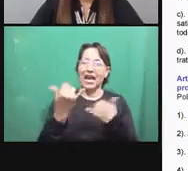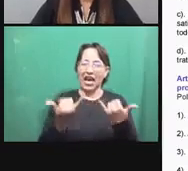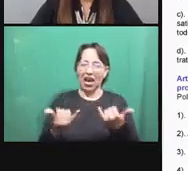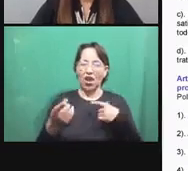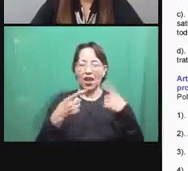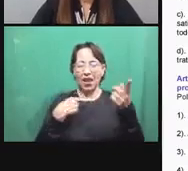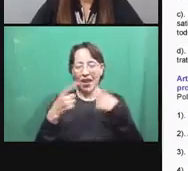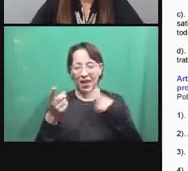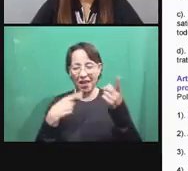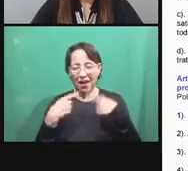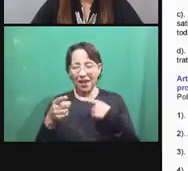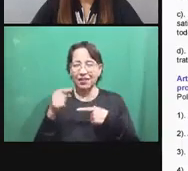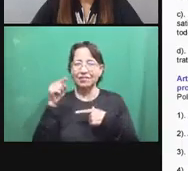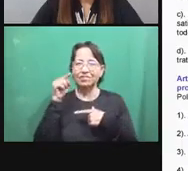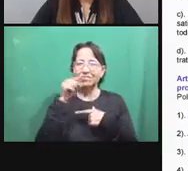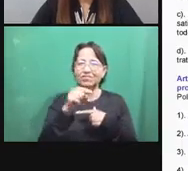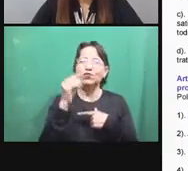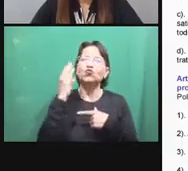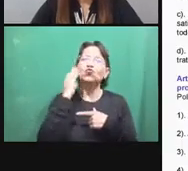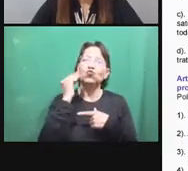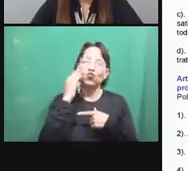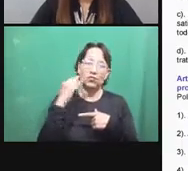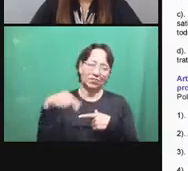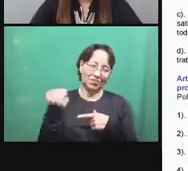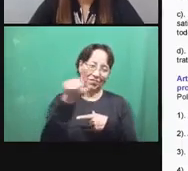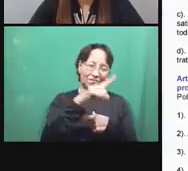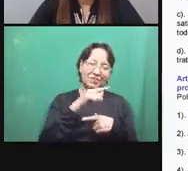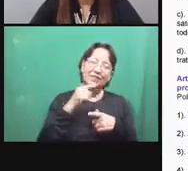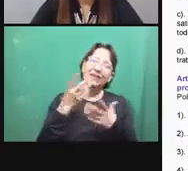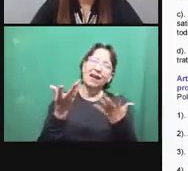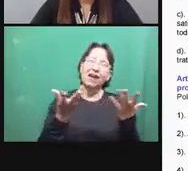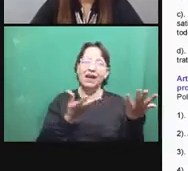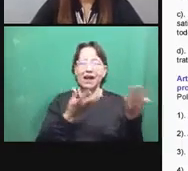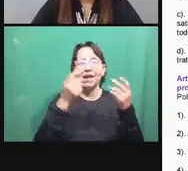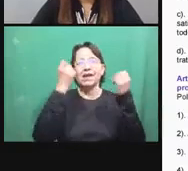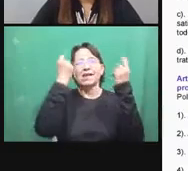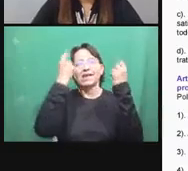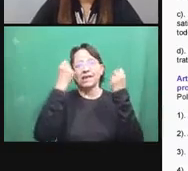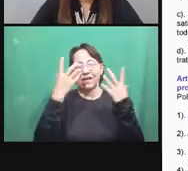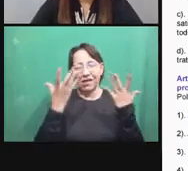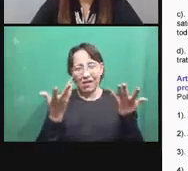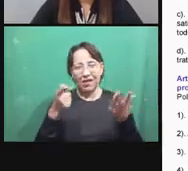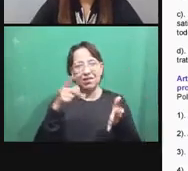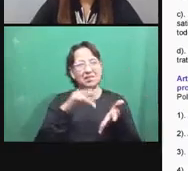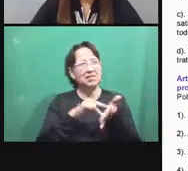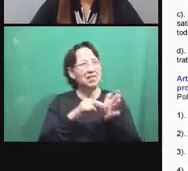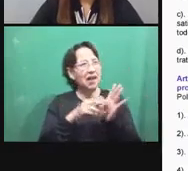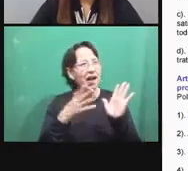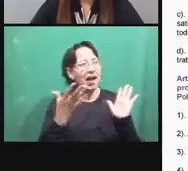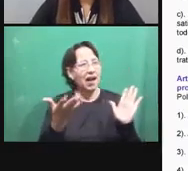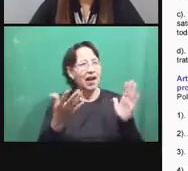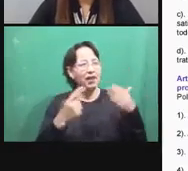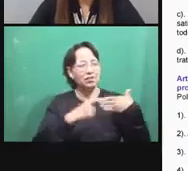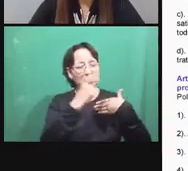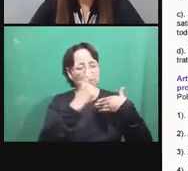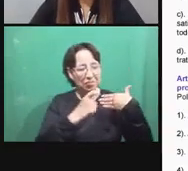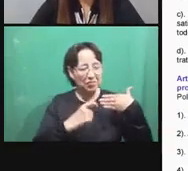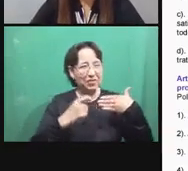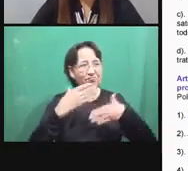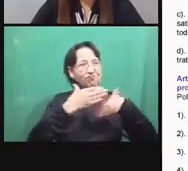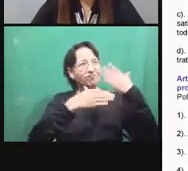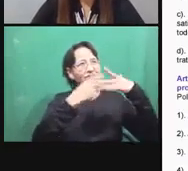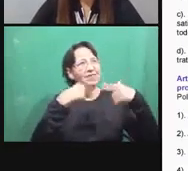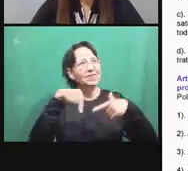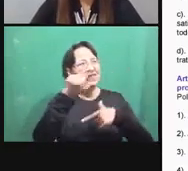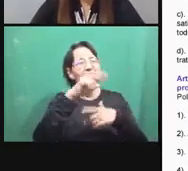se abordarán temas y experiencias que permitirán comprender cómo el graffiti y el muralismo se han convertido en agentes